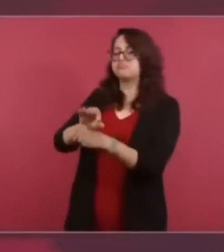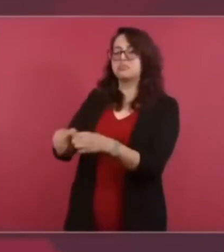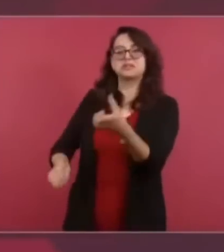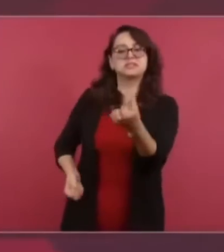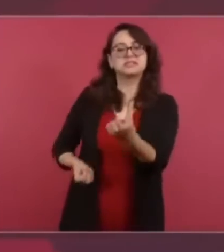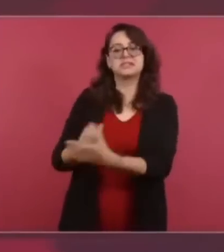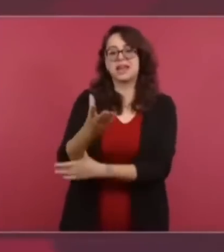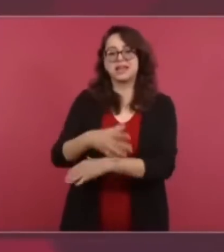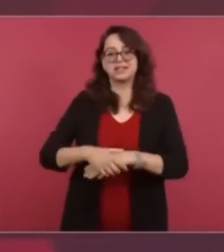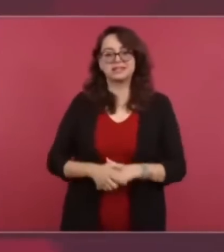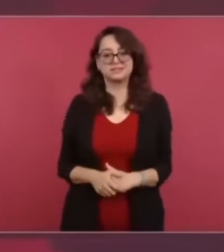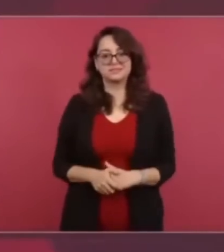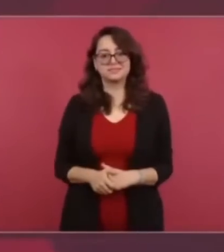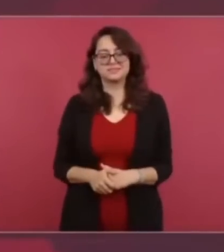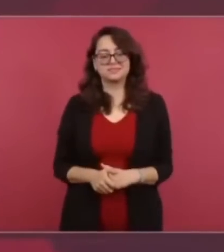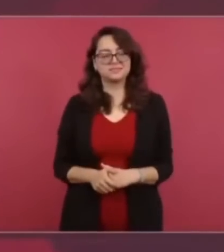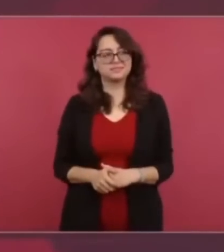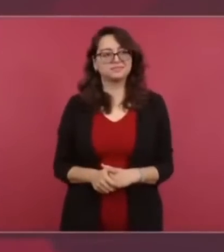liberar las cuentas